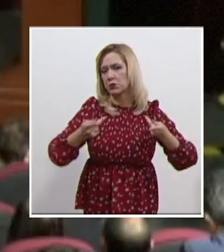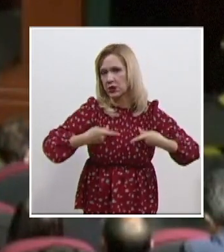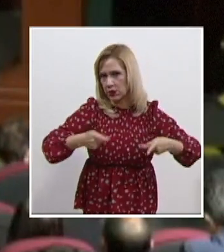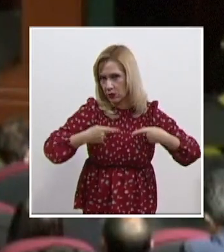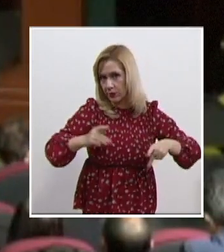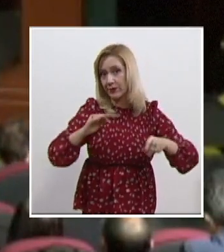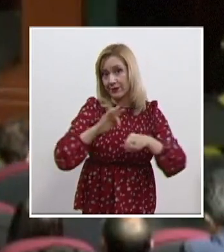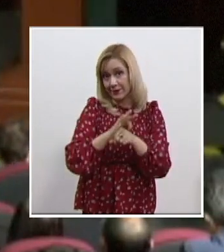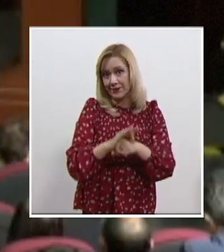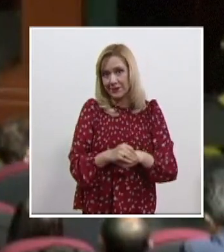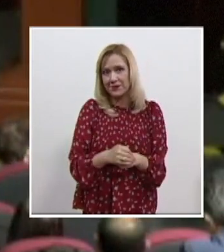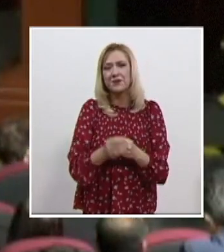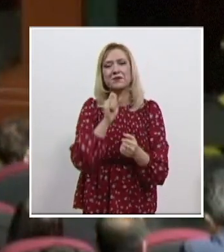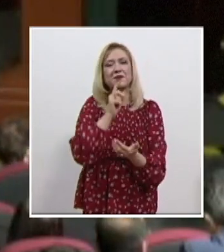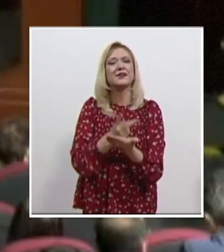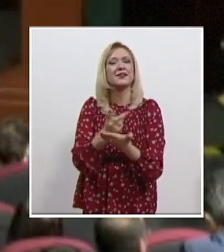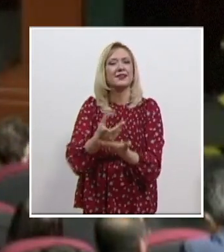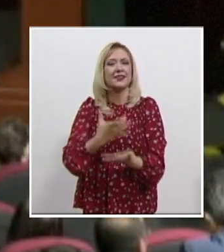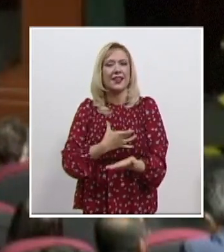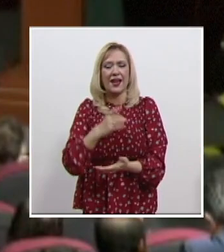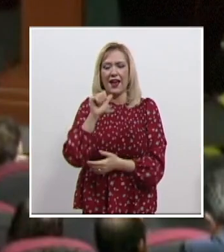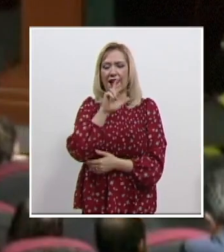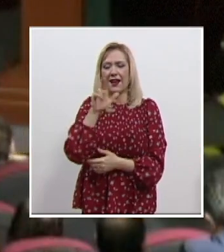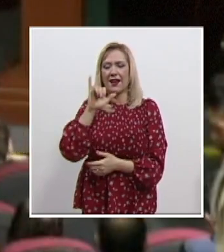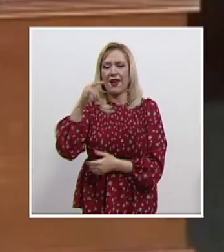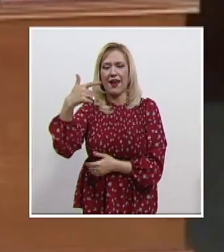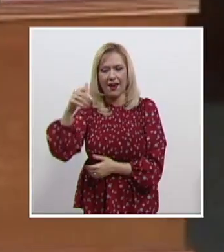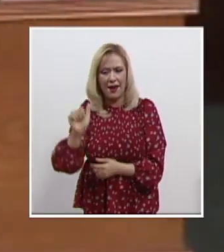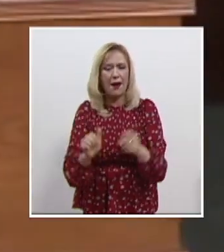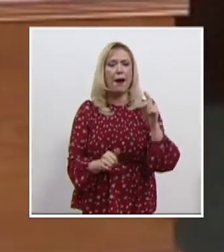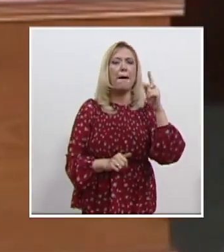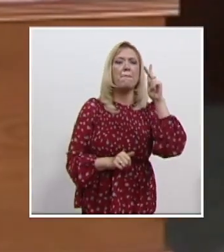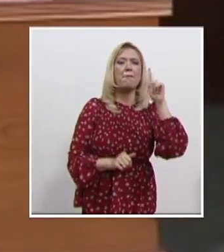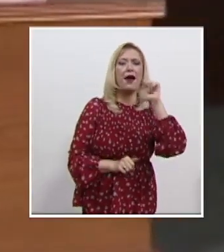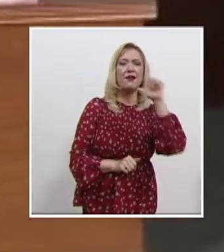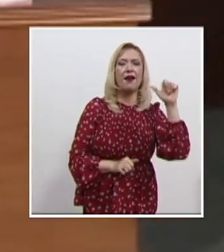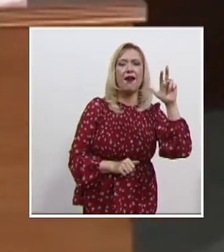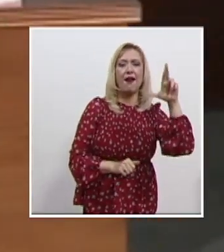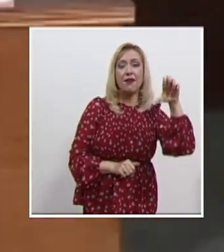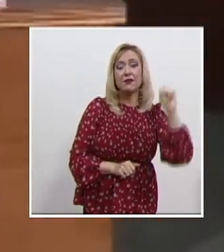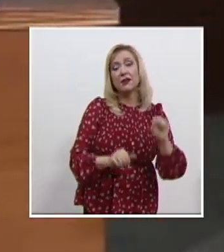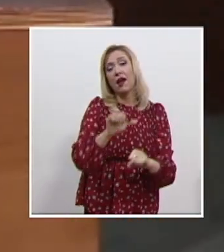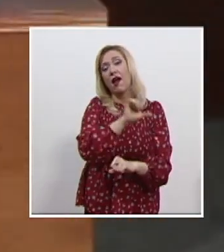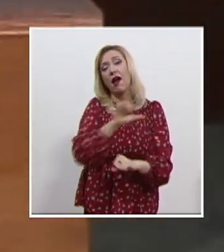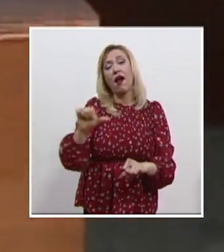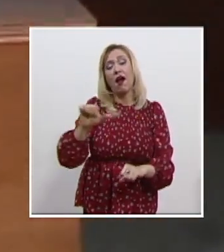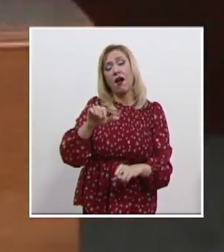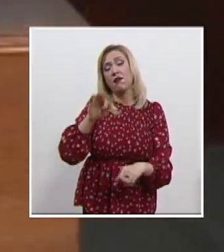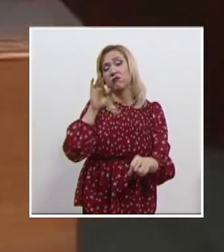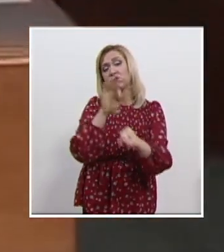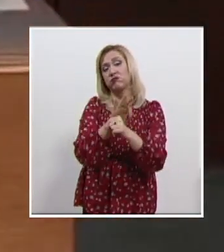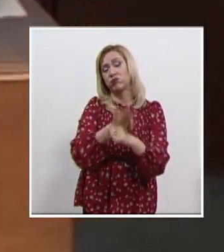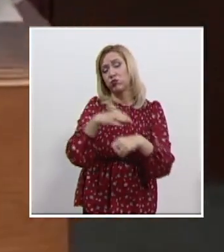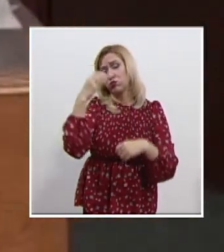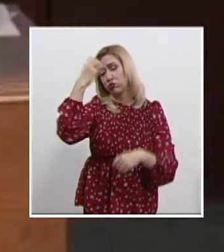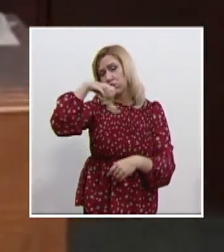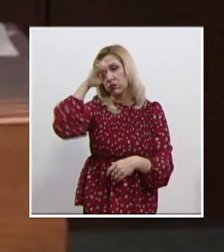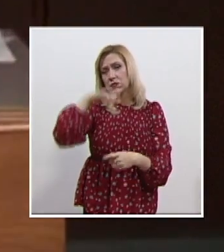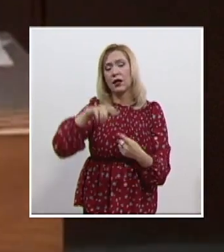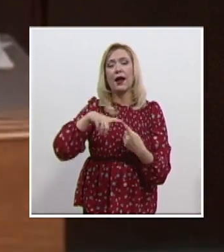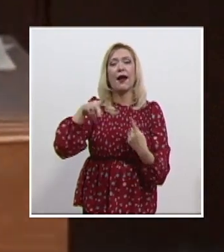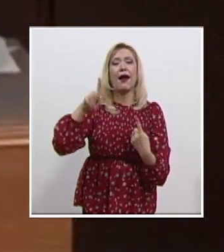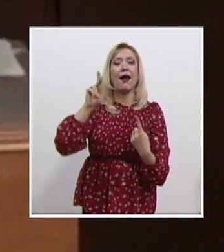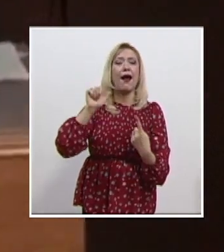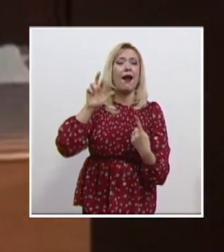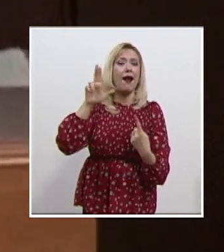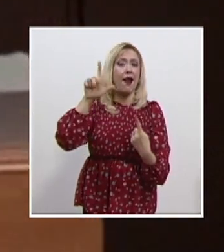entregaron las preseas Ponciano Arriaga y Jacinto Pallares a las personas con mejor desempeño jurídico, que fueron la defensora pública Carla María